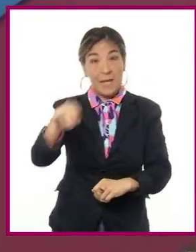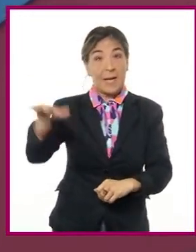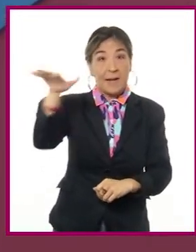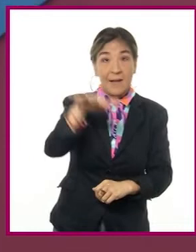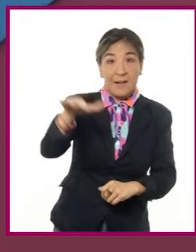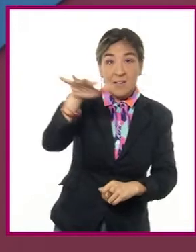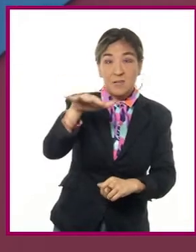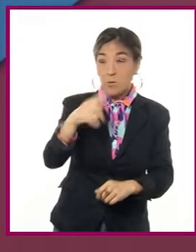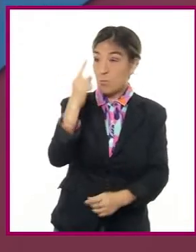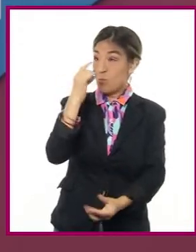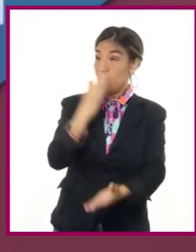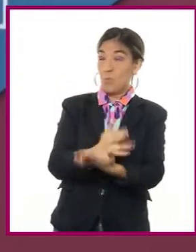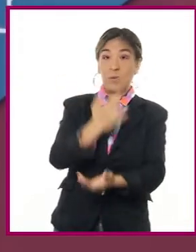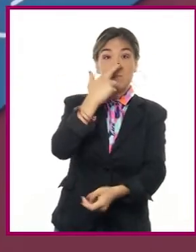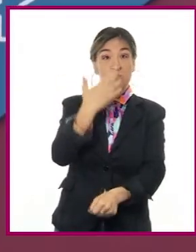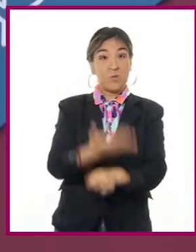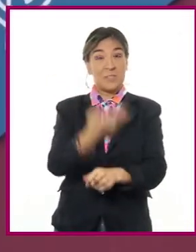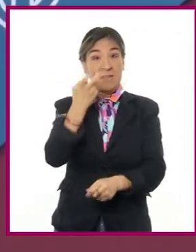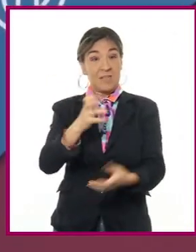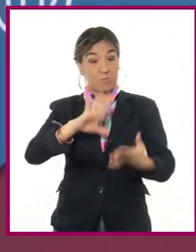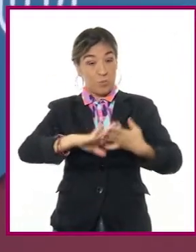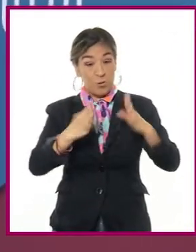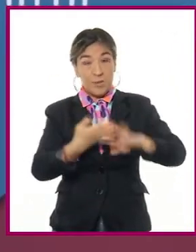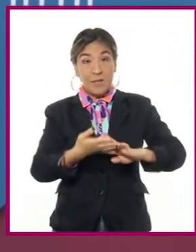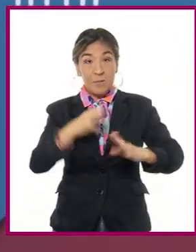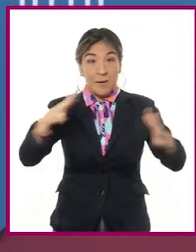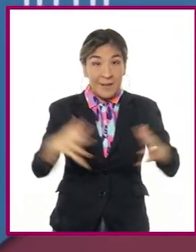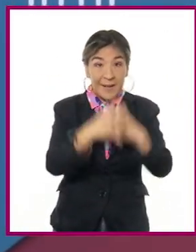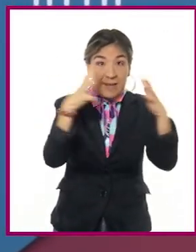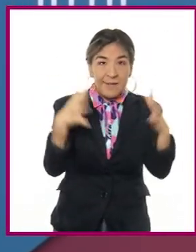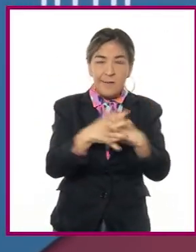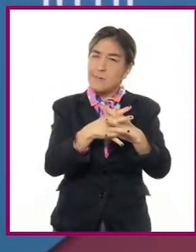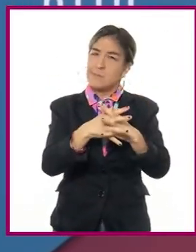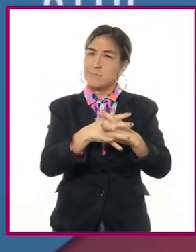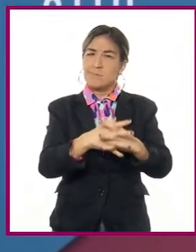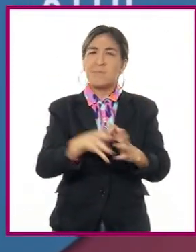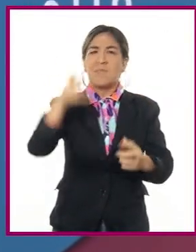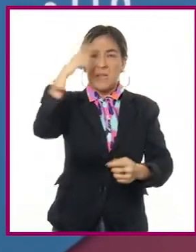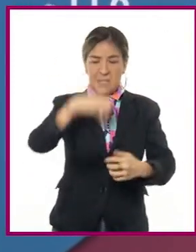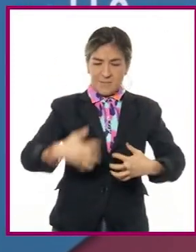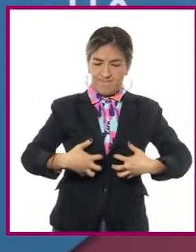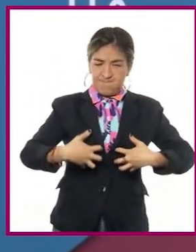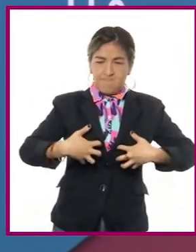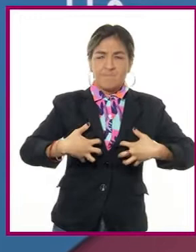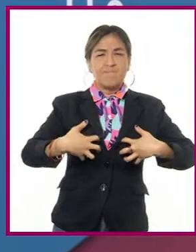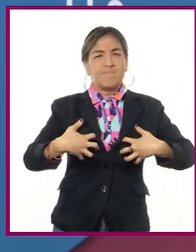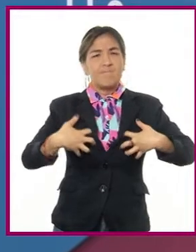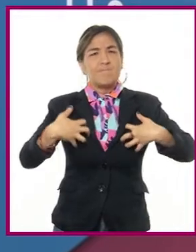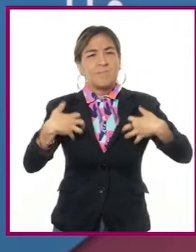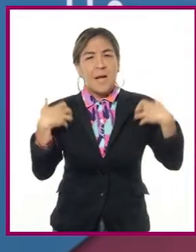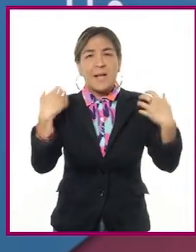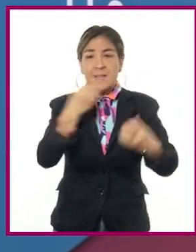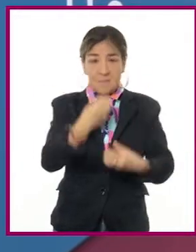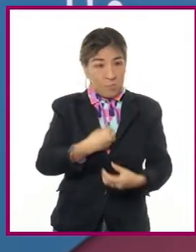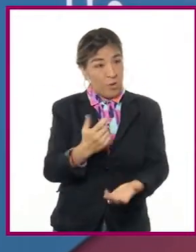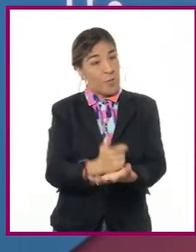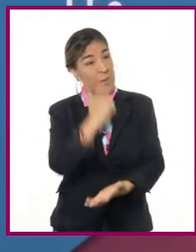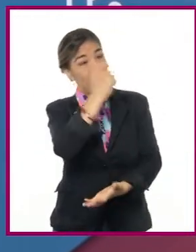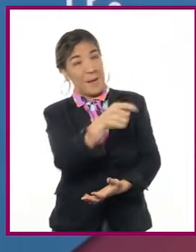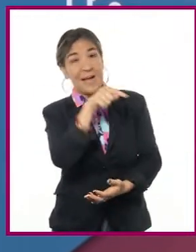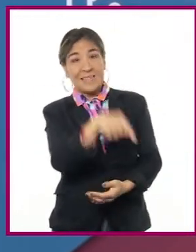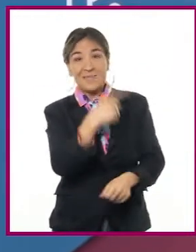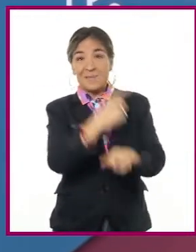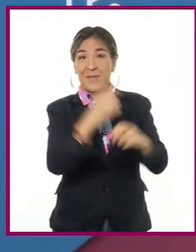no eran los únicos causantes de ese conflicto y vivían muy resentidos por tener que pagar la deuda de la guerra.